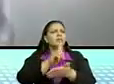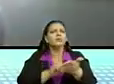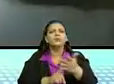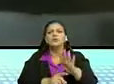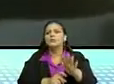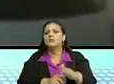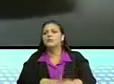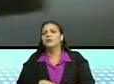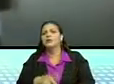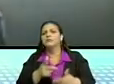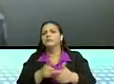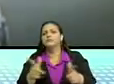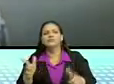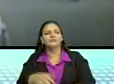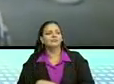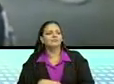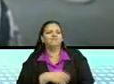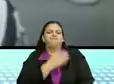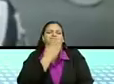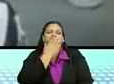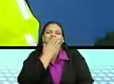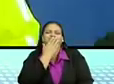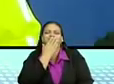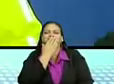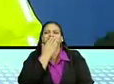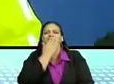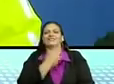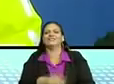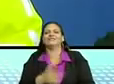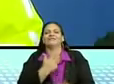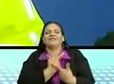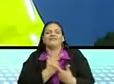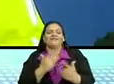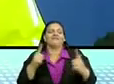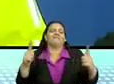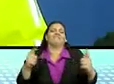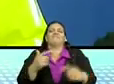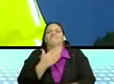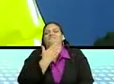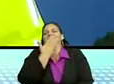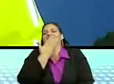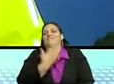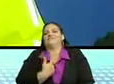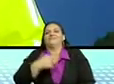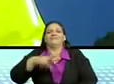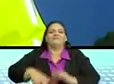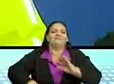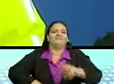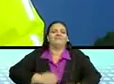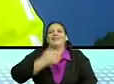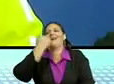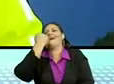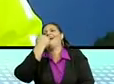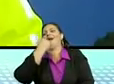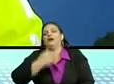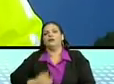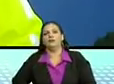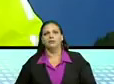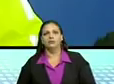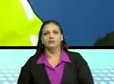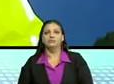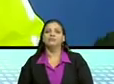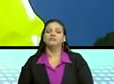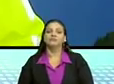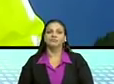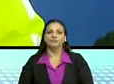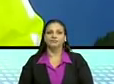me detiene, pero como nadie tiene el coraje y la valentía para poner la denuncia, quedo libre y voy a seguir robando y